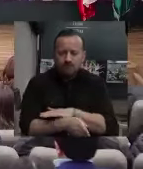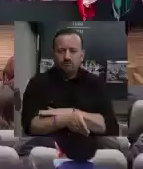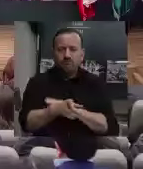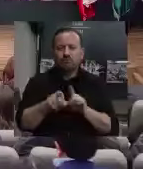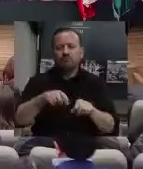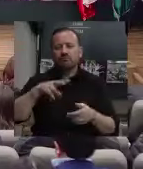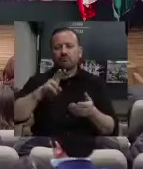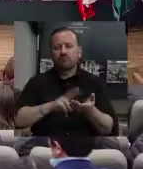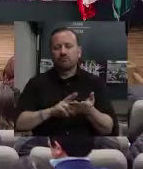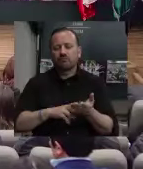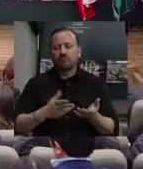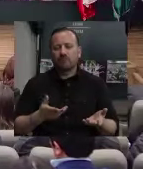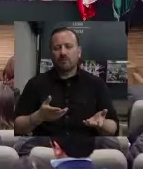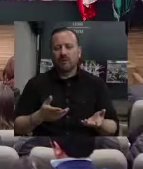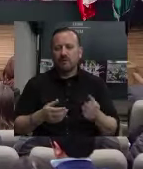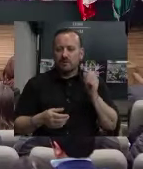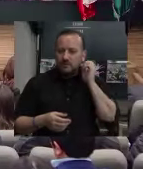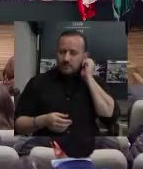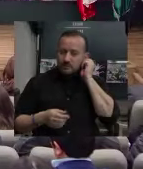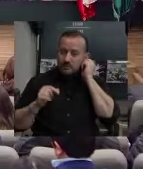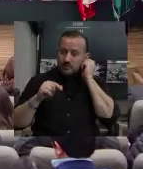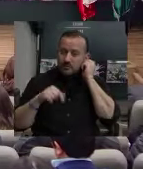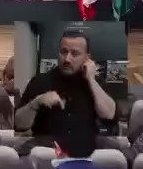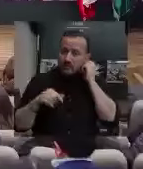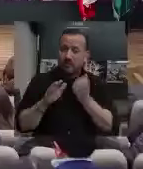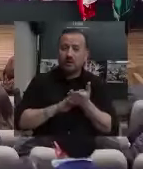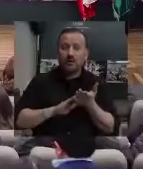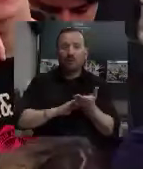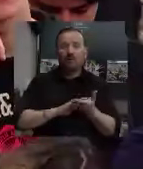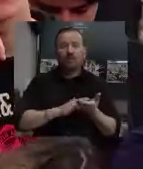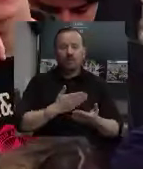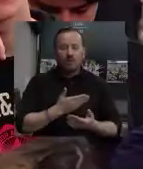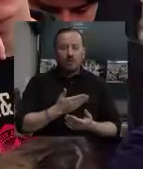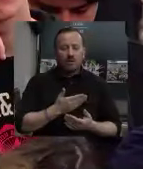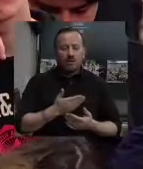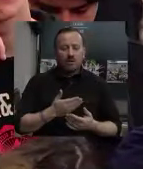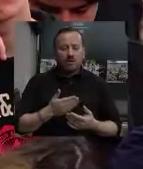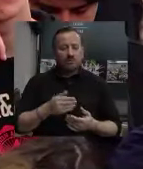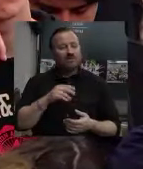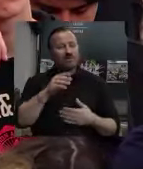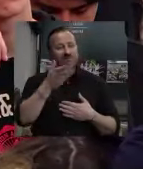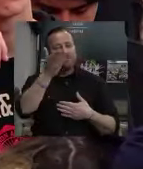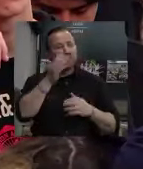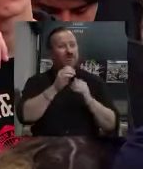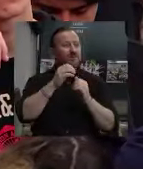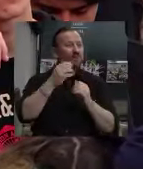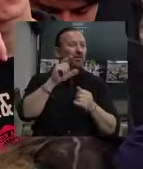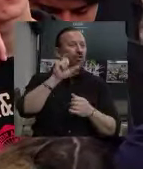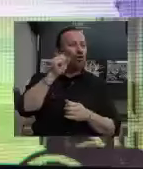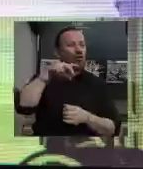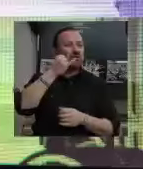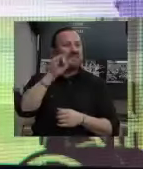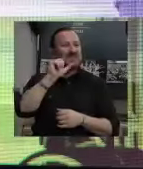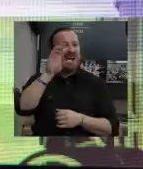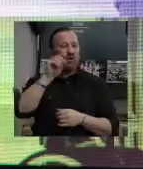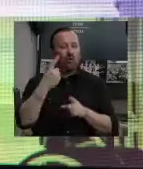de ser ahora eh con Gonzalo se me perdió Gonzalo que hablábamos de la